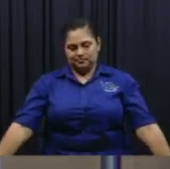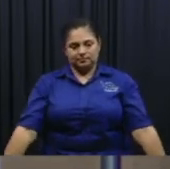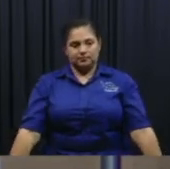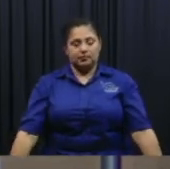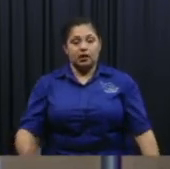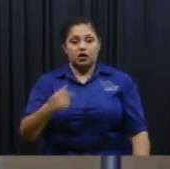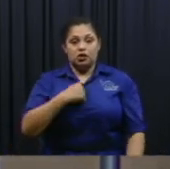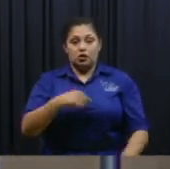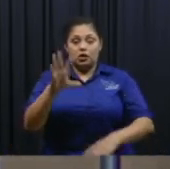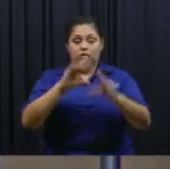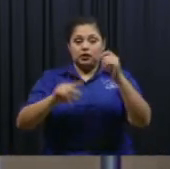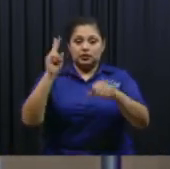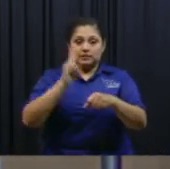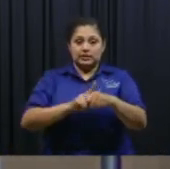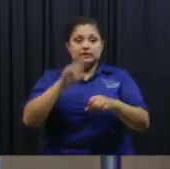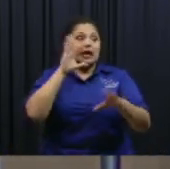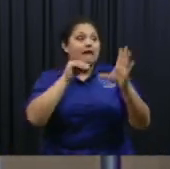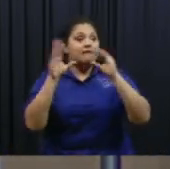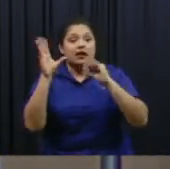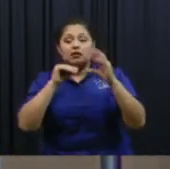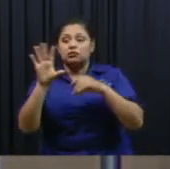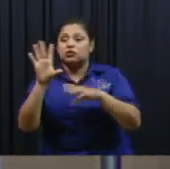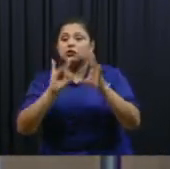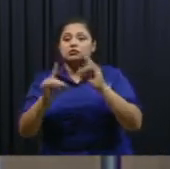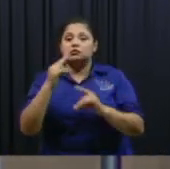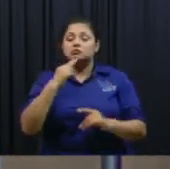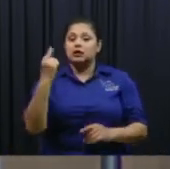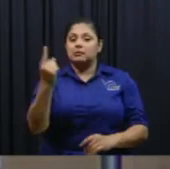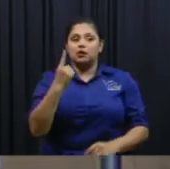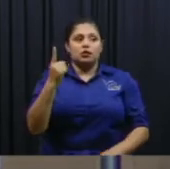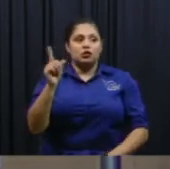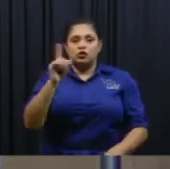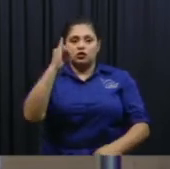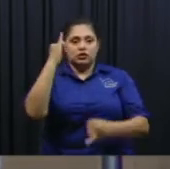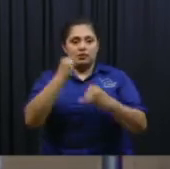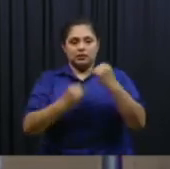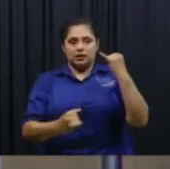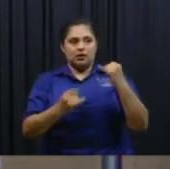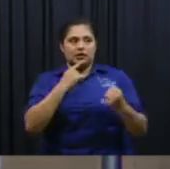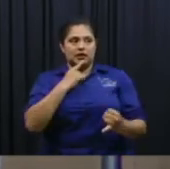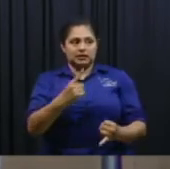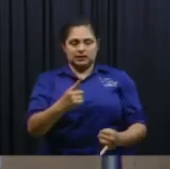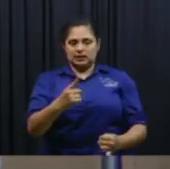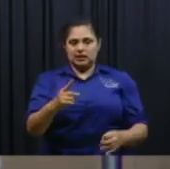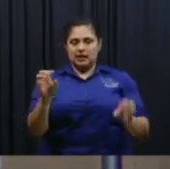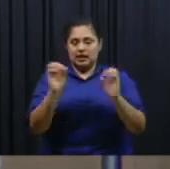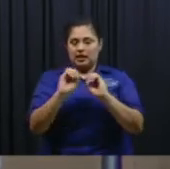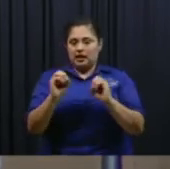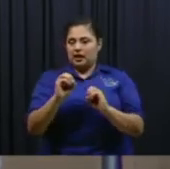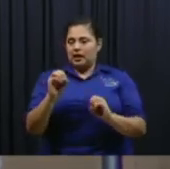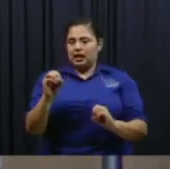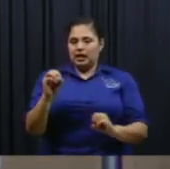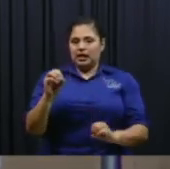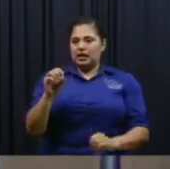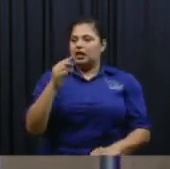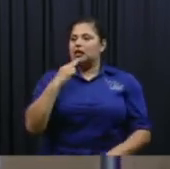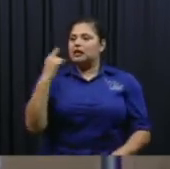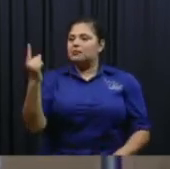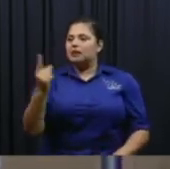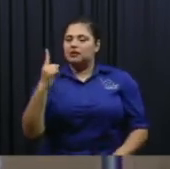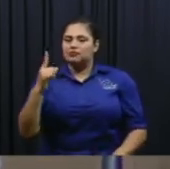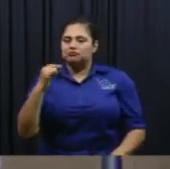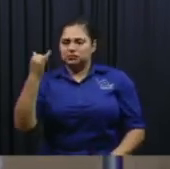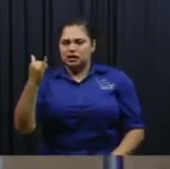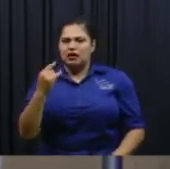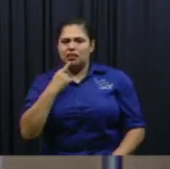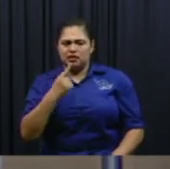y a veces estoy platicando con algún hermano no he terminado ni siquiera decir el concepto ya me está diciendo Amén digo este usted